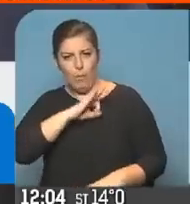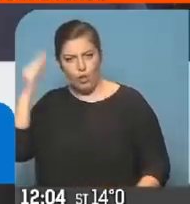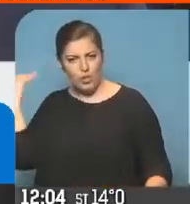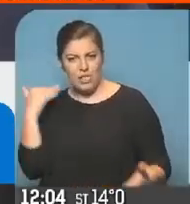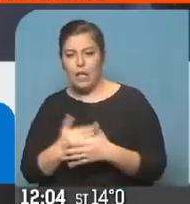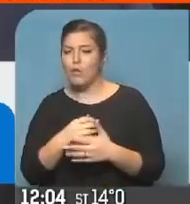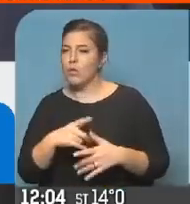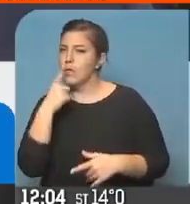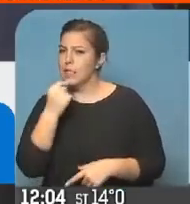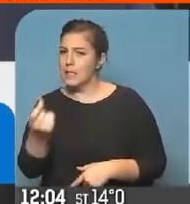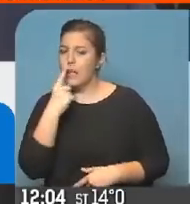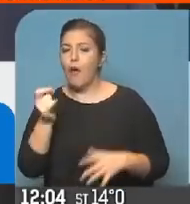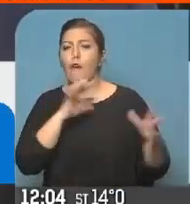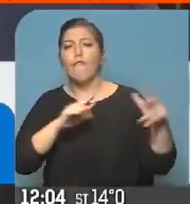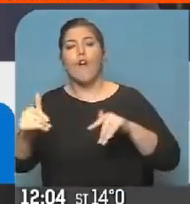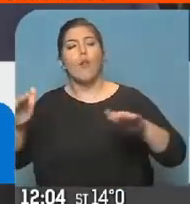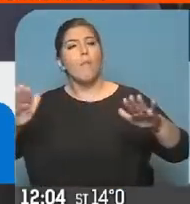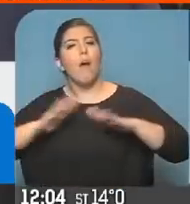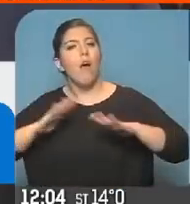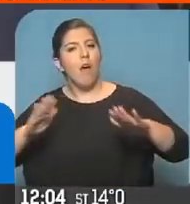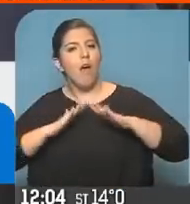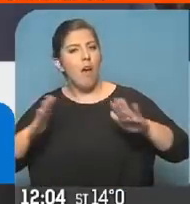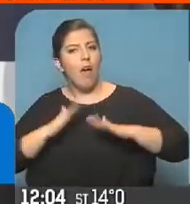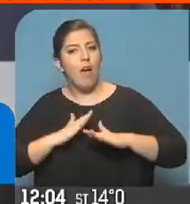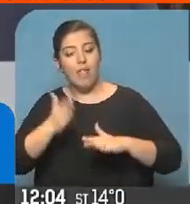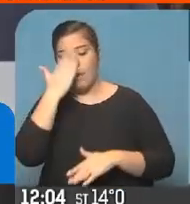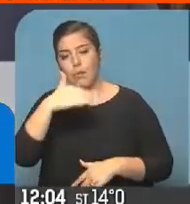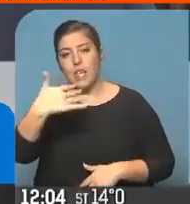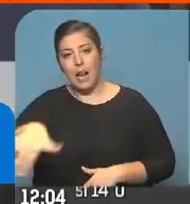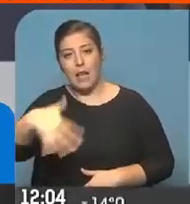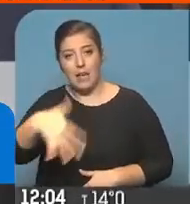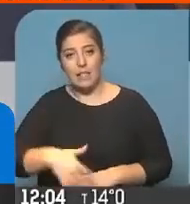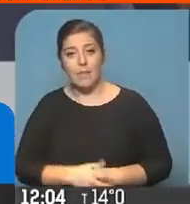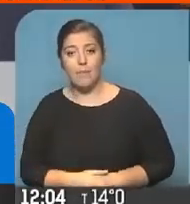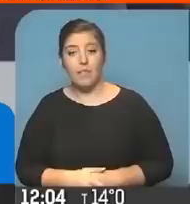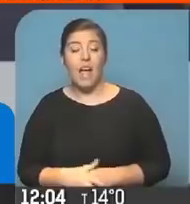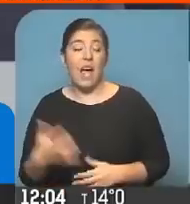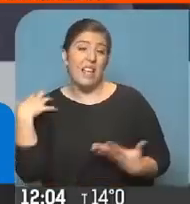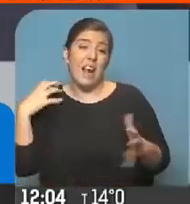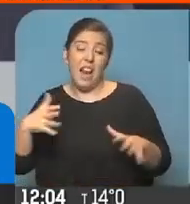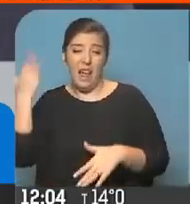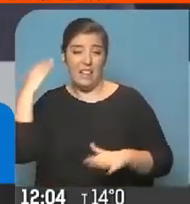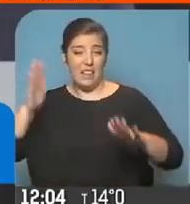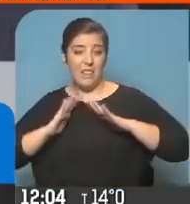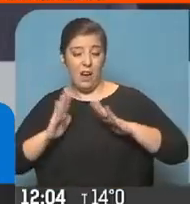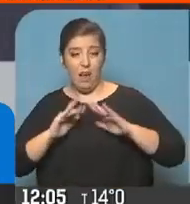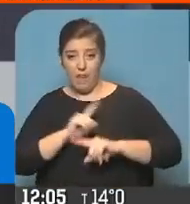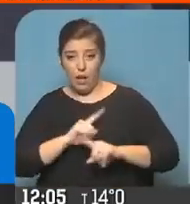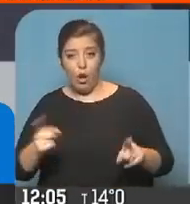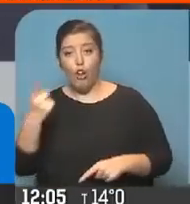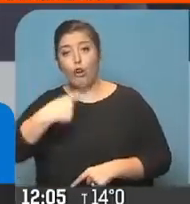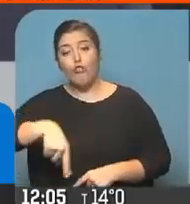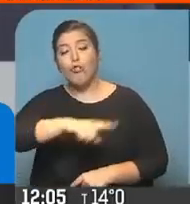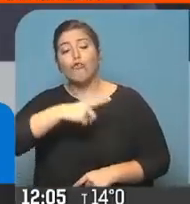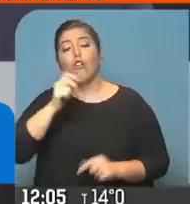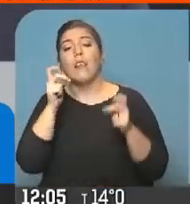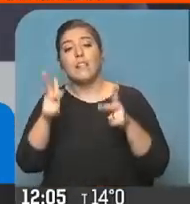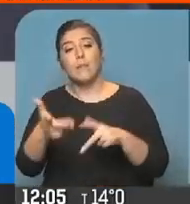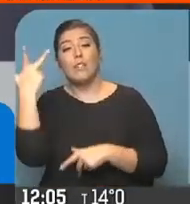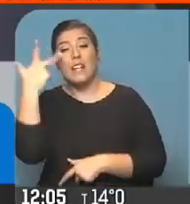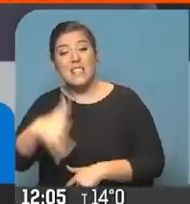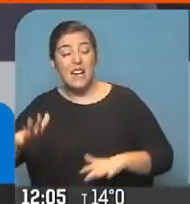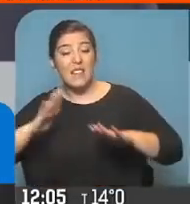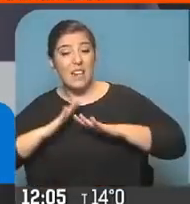forma en la que se entrenaba a los efectivos que llegaban a la calle real los entrenadores del problema de nosotros ya vamos por el tercero entrenamiento de todas las fuerzas